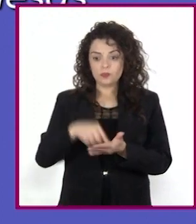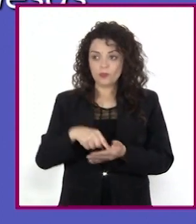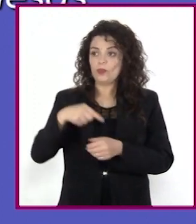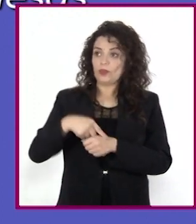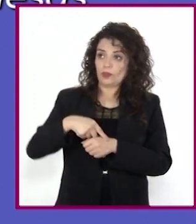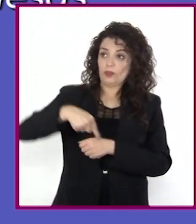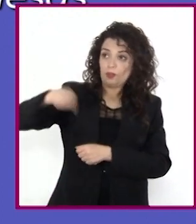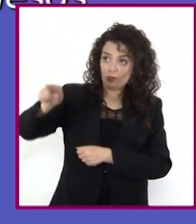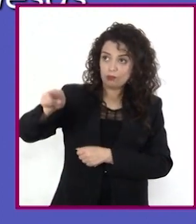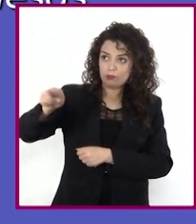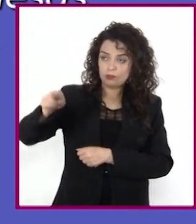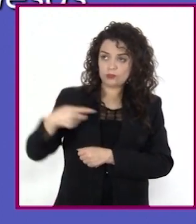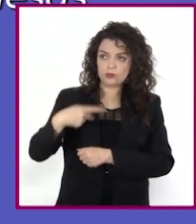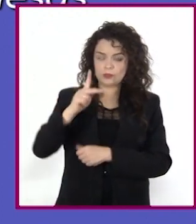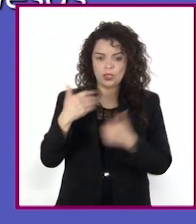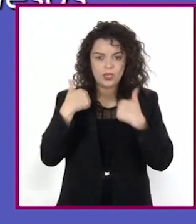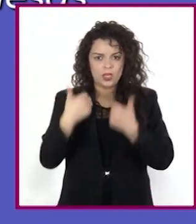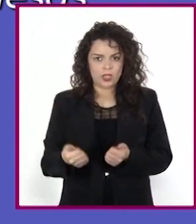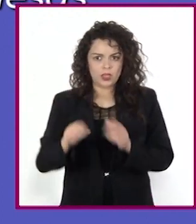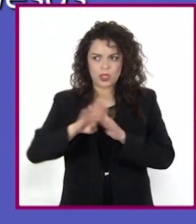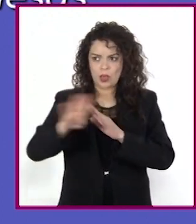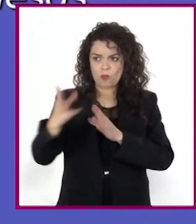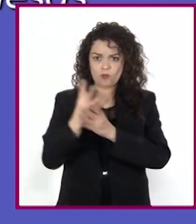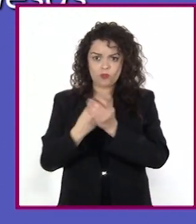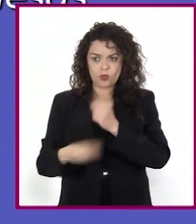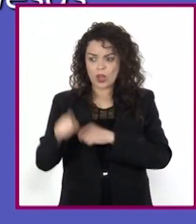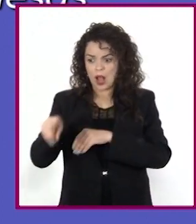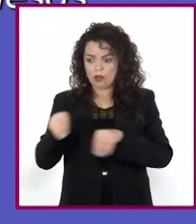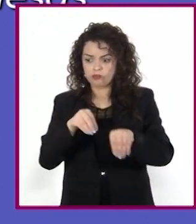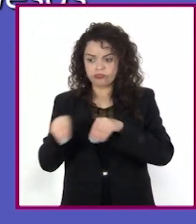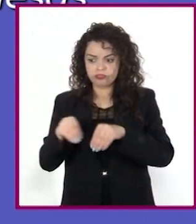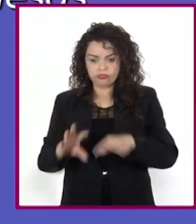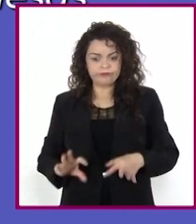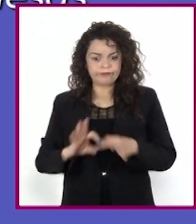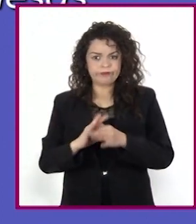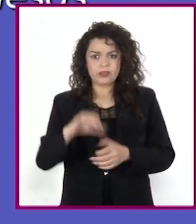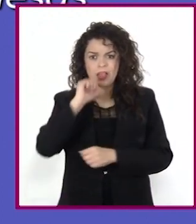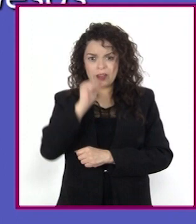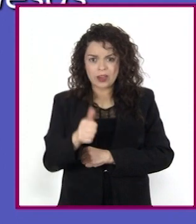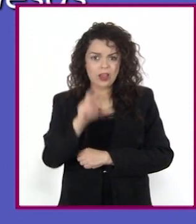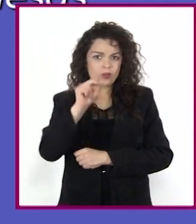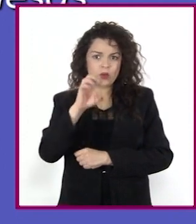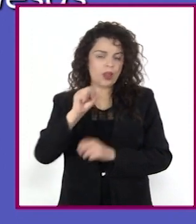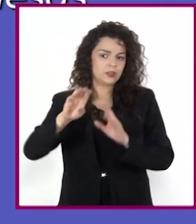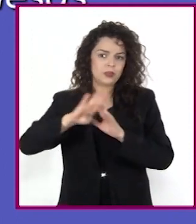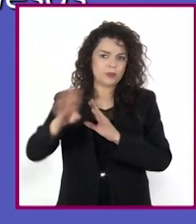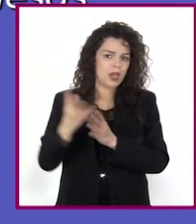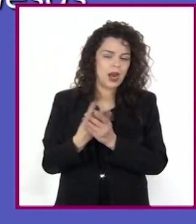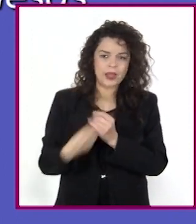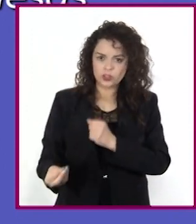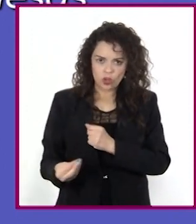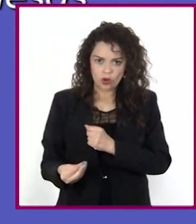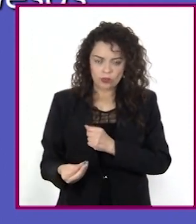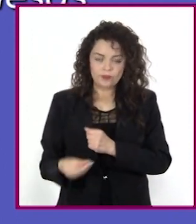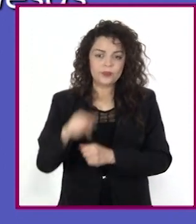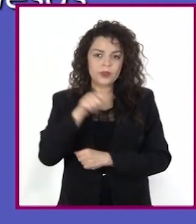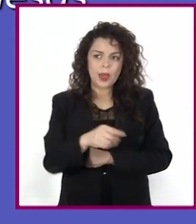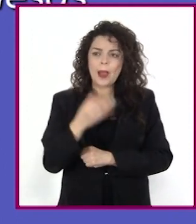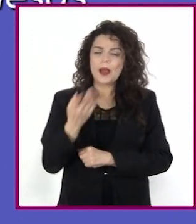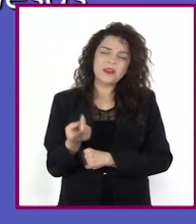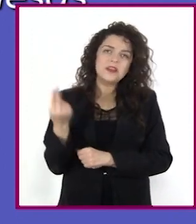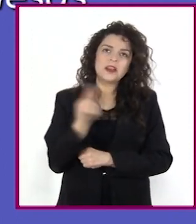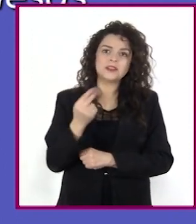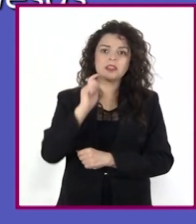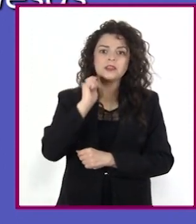mas no se conceptualizan como migración los movimientos que no cumplen ese requisito. La migración exige el cruce de